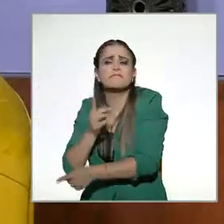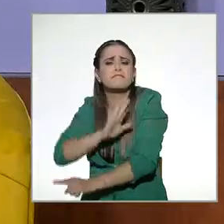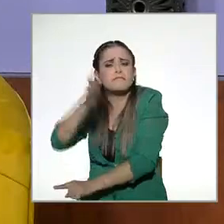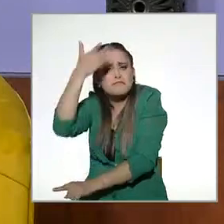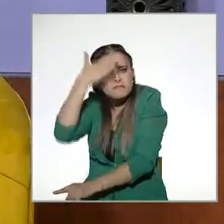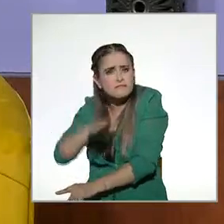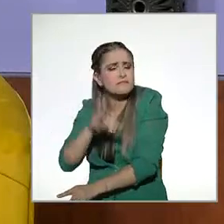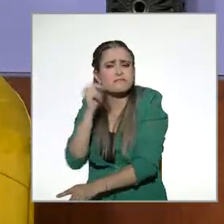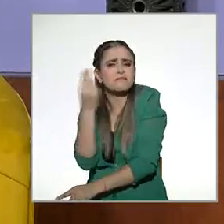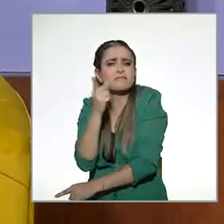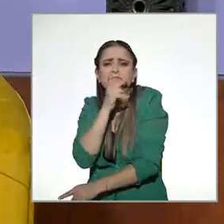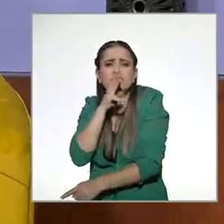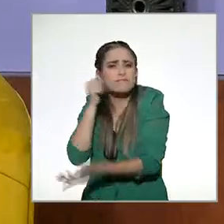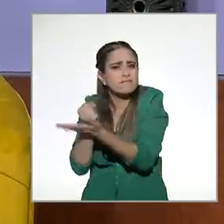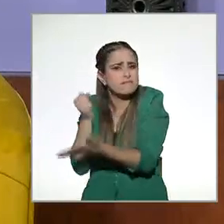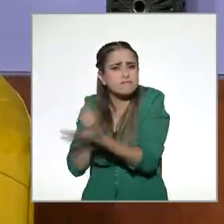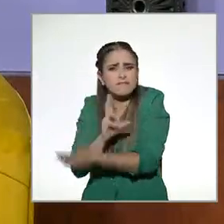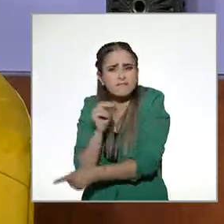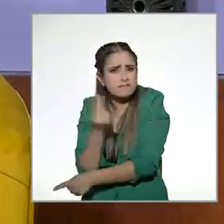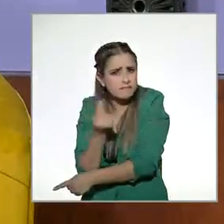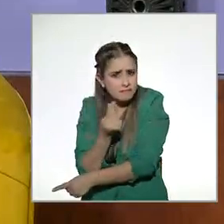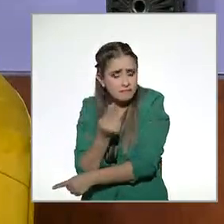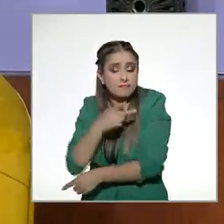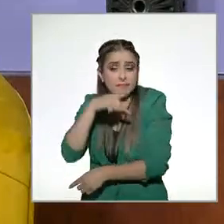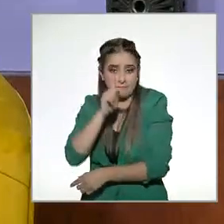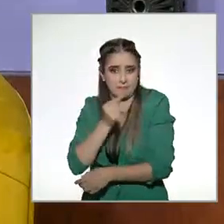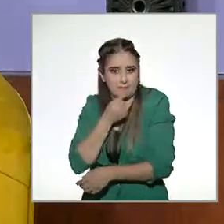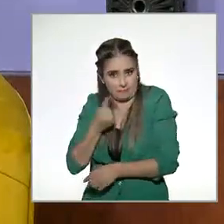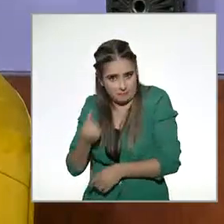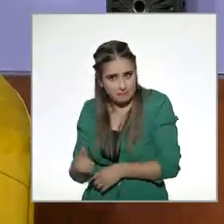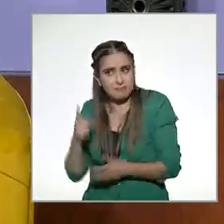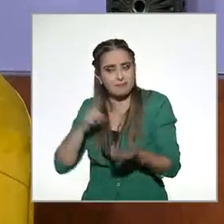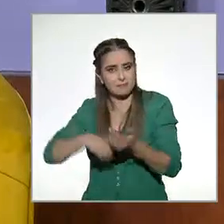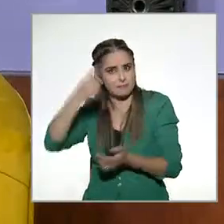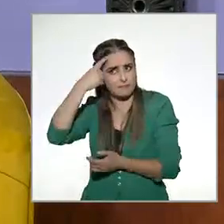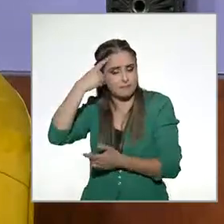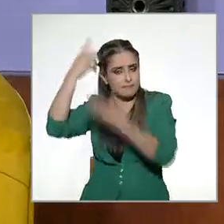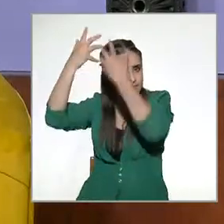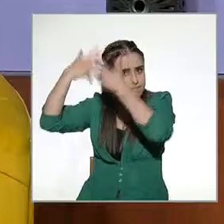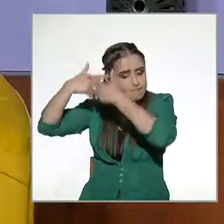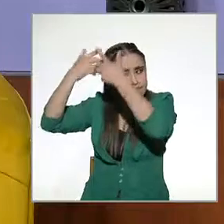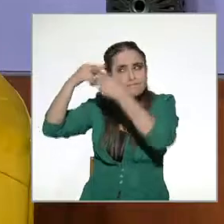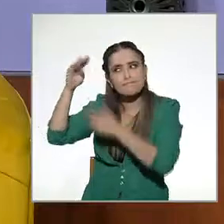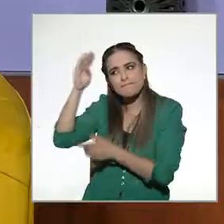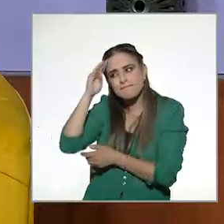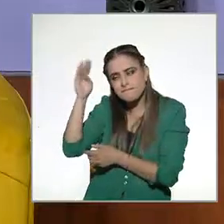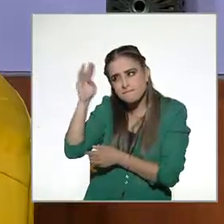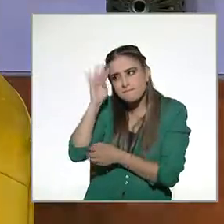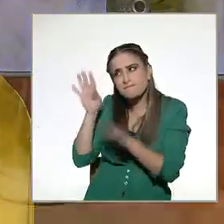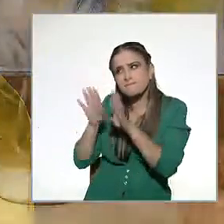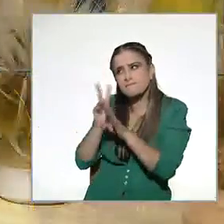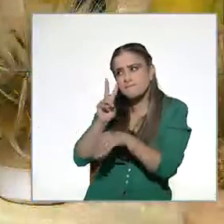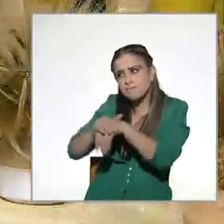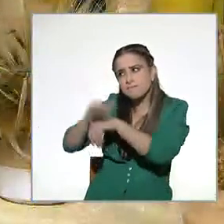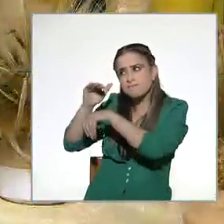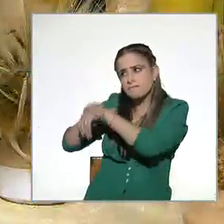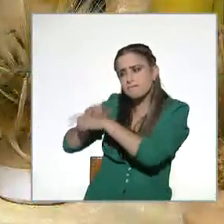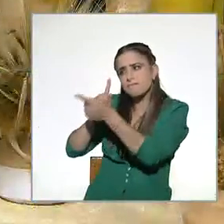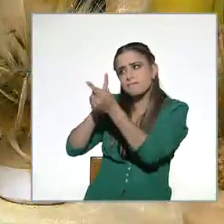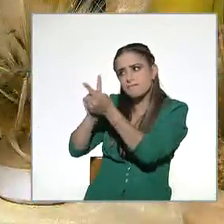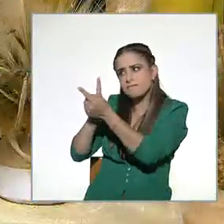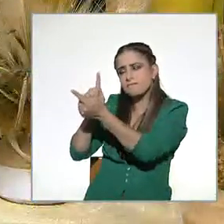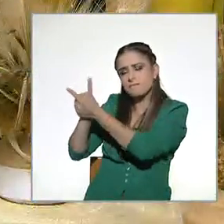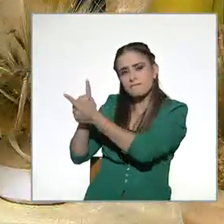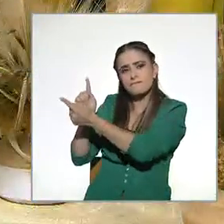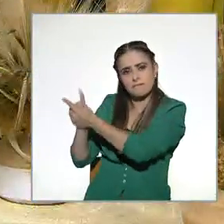construcción del amigo es toda una elaboración psíquica importantísima, porque justo pensando en el miedo